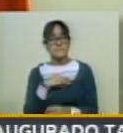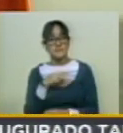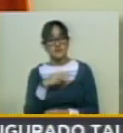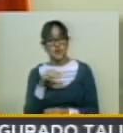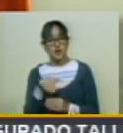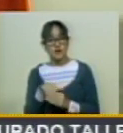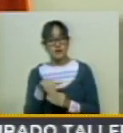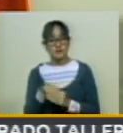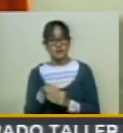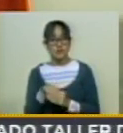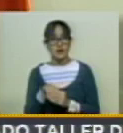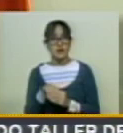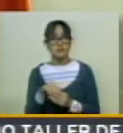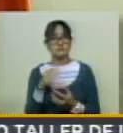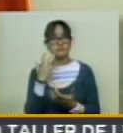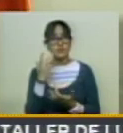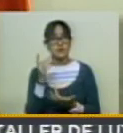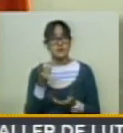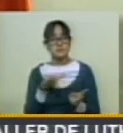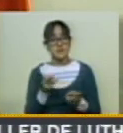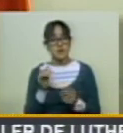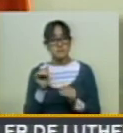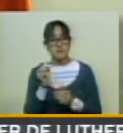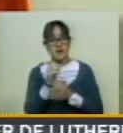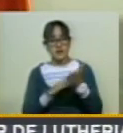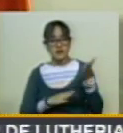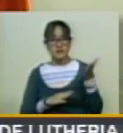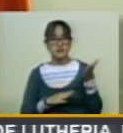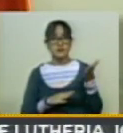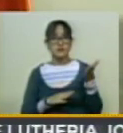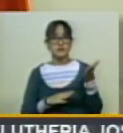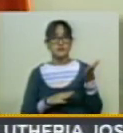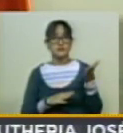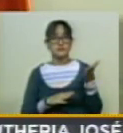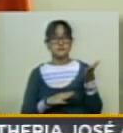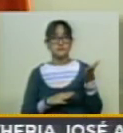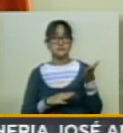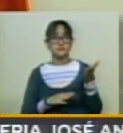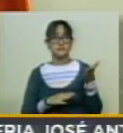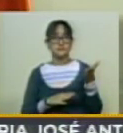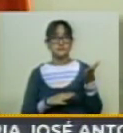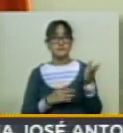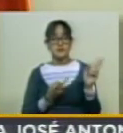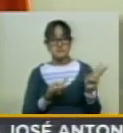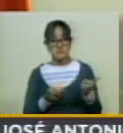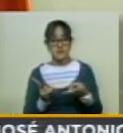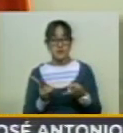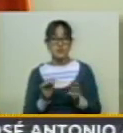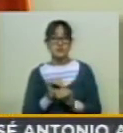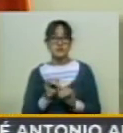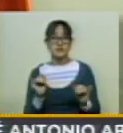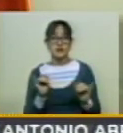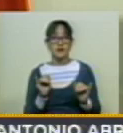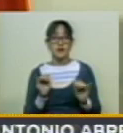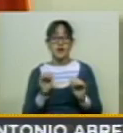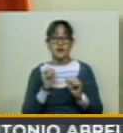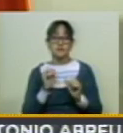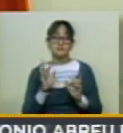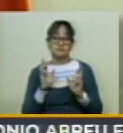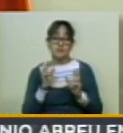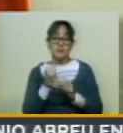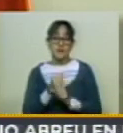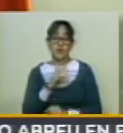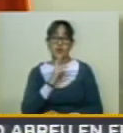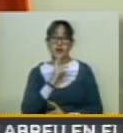electoral. Nosotros hemos invitado de esa lista que nos proporcionaron y invitamos ya y estamos esperando la respuesta,